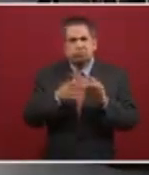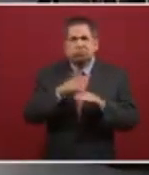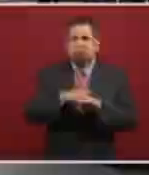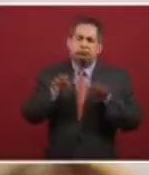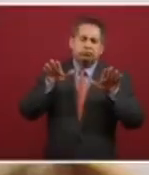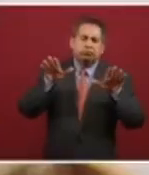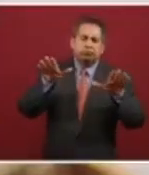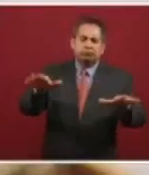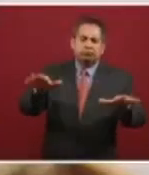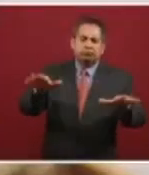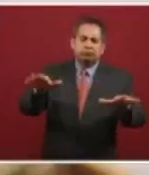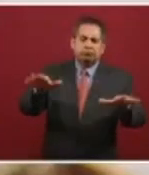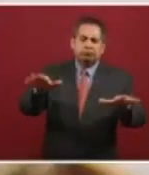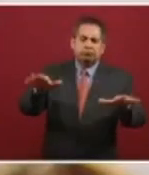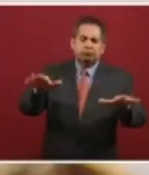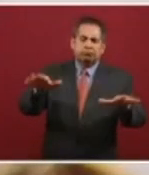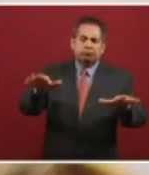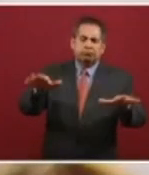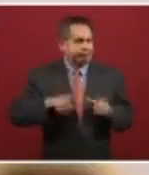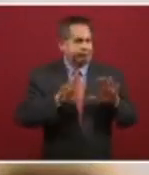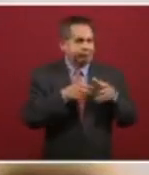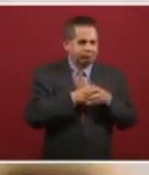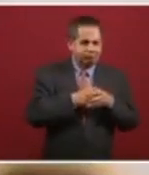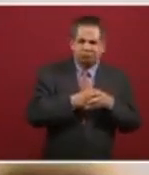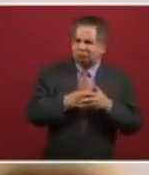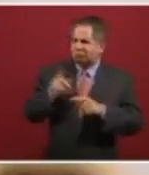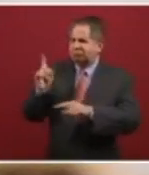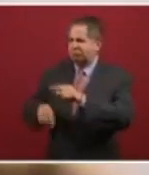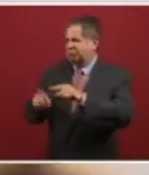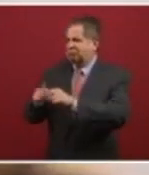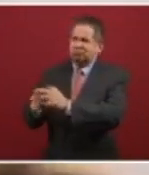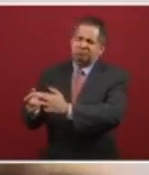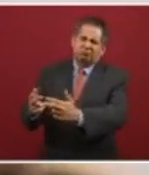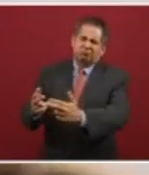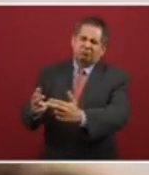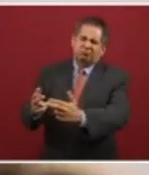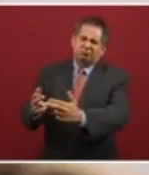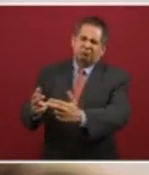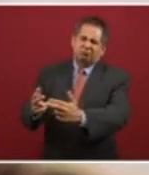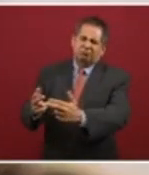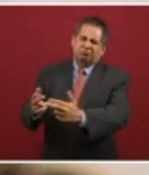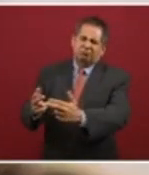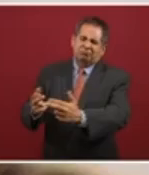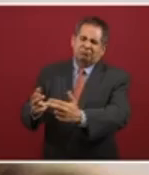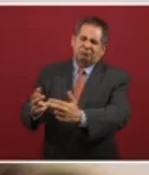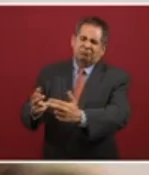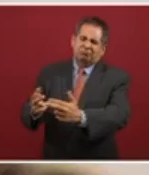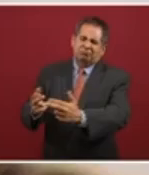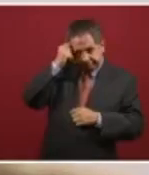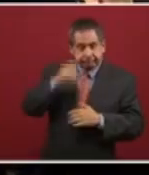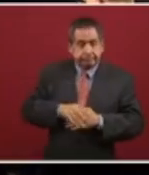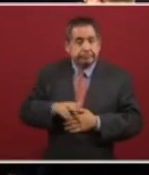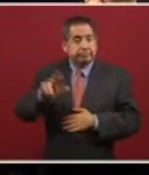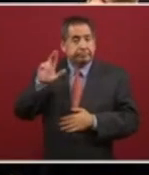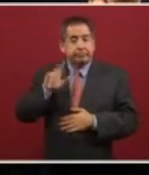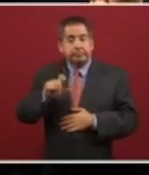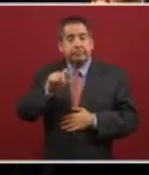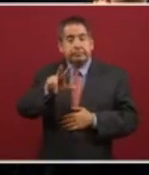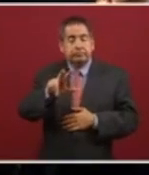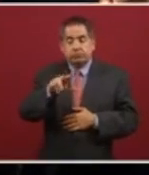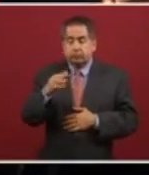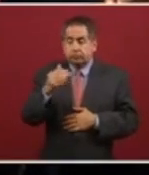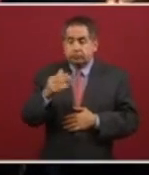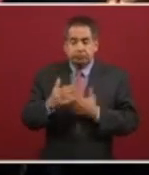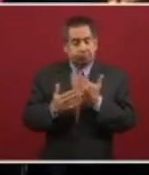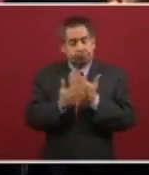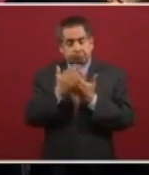no les importó acabar, hacer un ecocidio. El pasado martes 28 de mayo, la mañanera